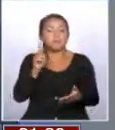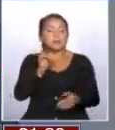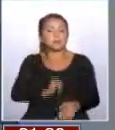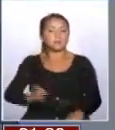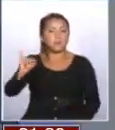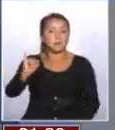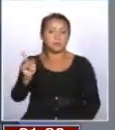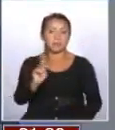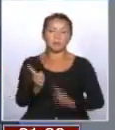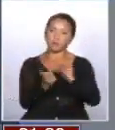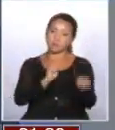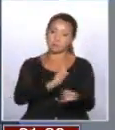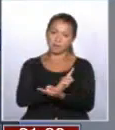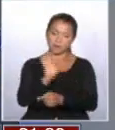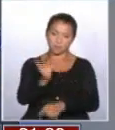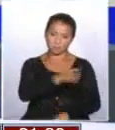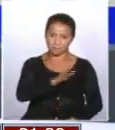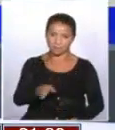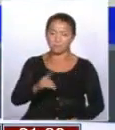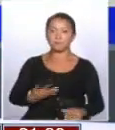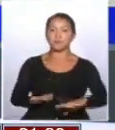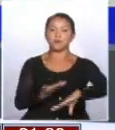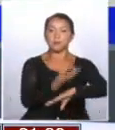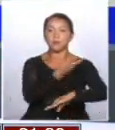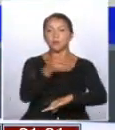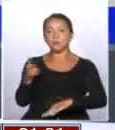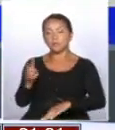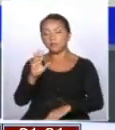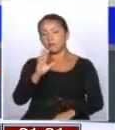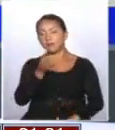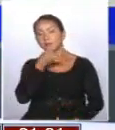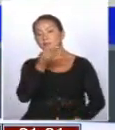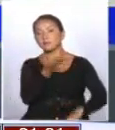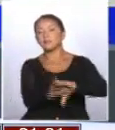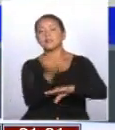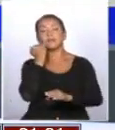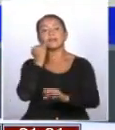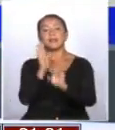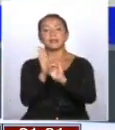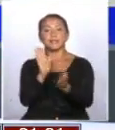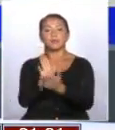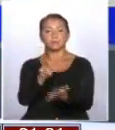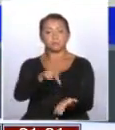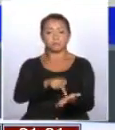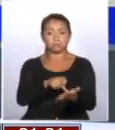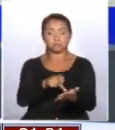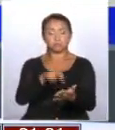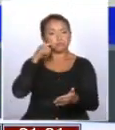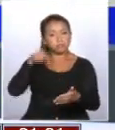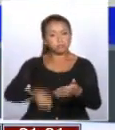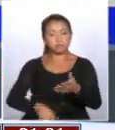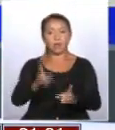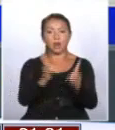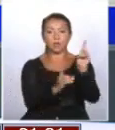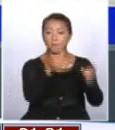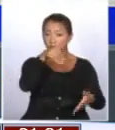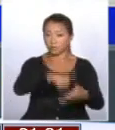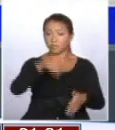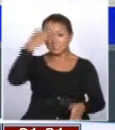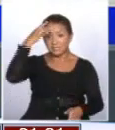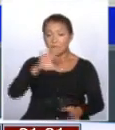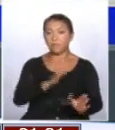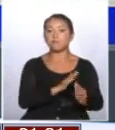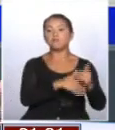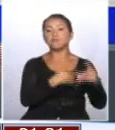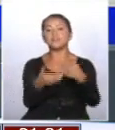para siempre, para no cambiarlas más. ¿Estas propuestas que ustedes van a plantear, este estatuto parlamentario, tiene que ser sometido a algún tipo de votación? Sabemos que los